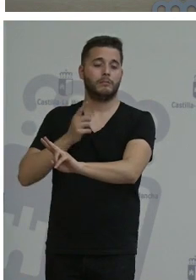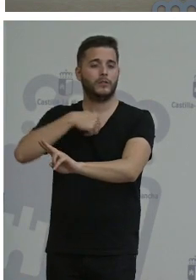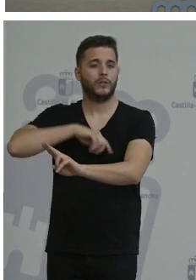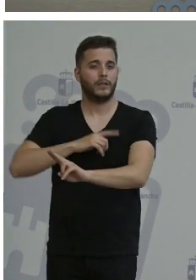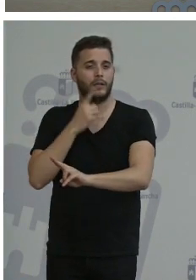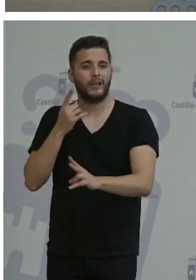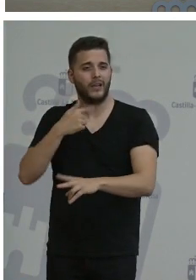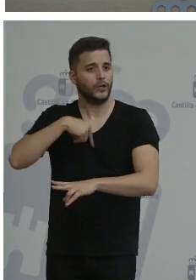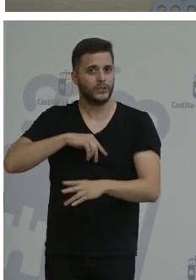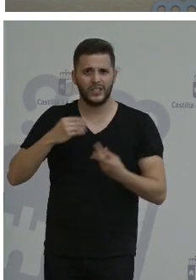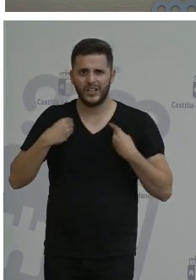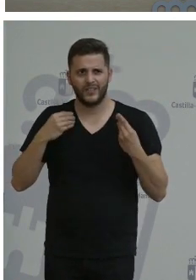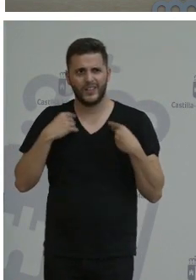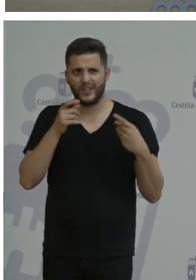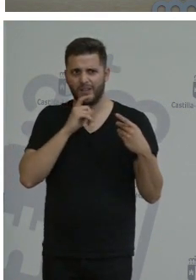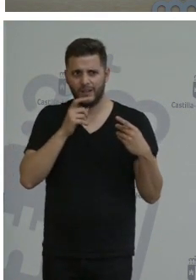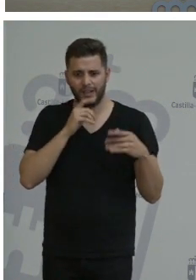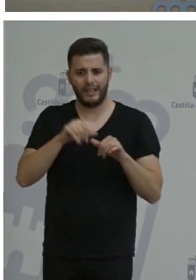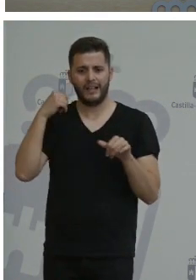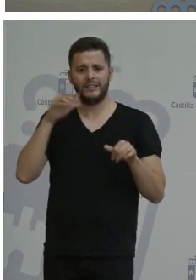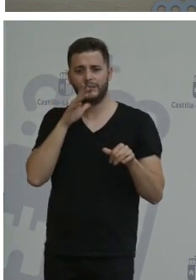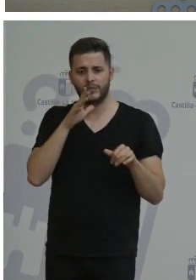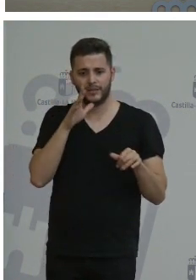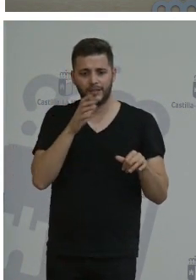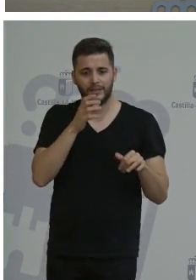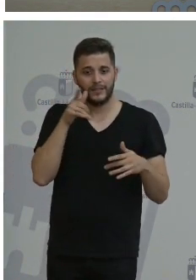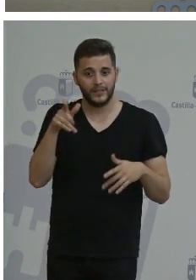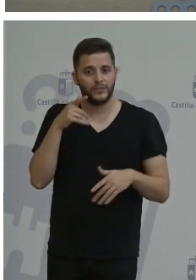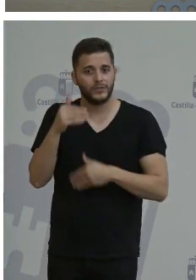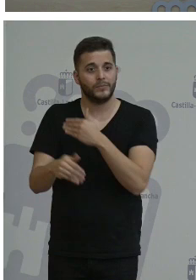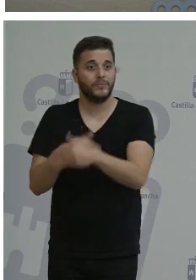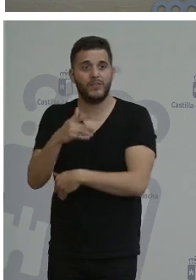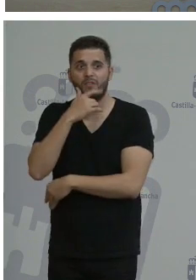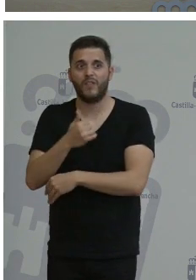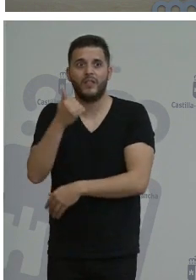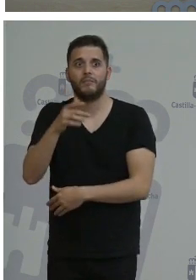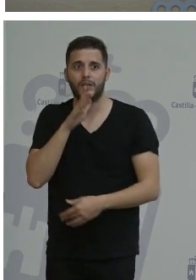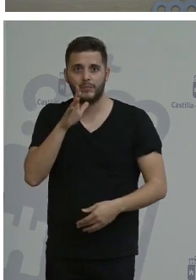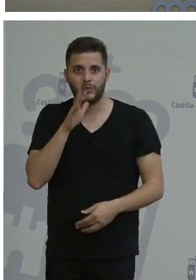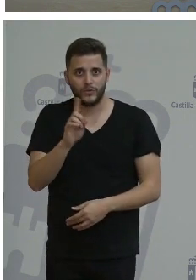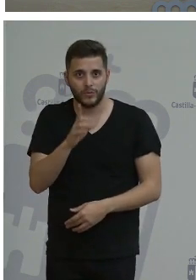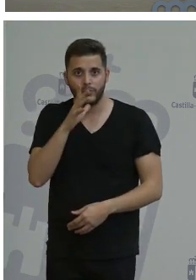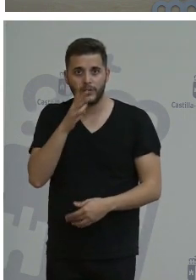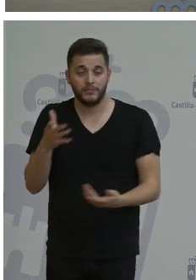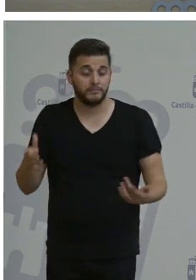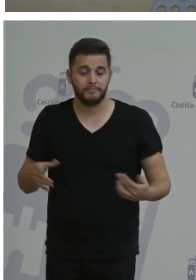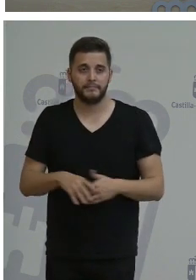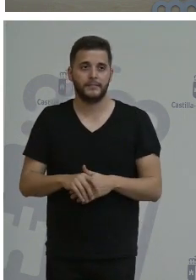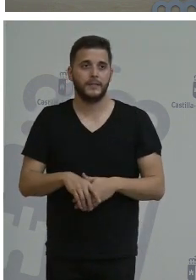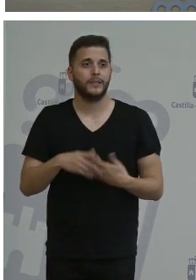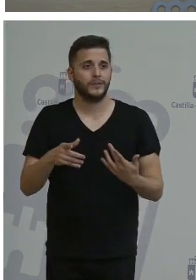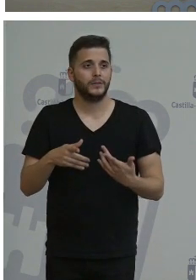nos hemos complicado la vida tanto antes si no hemos hecho todos estos procesos de una manera más sencilla. Y esto hace que